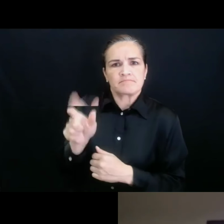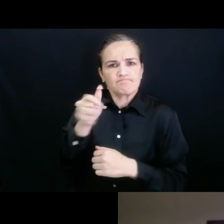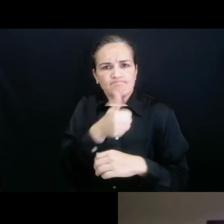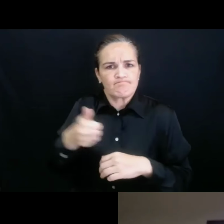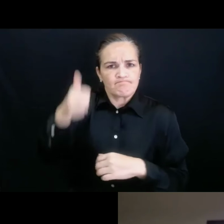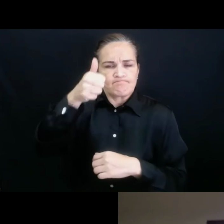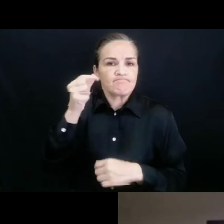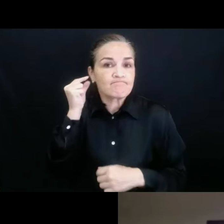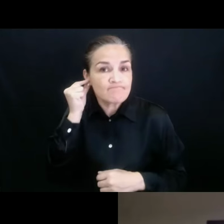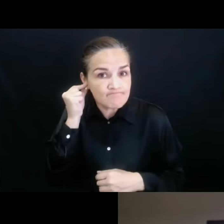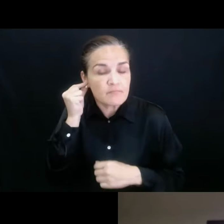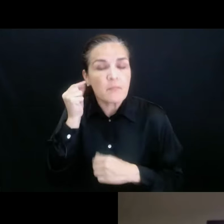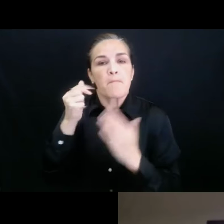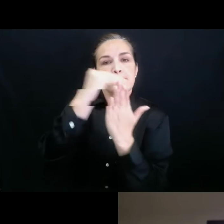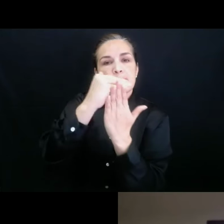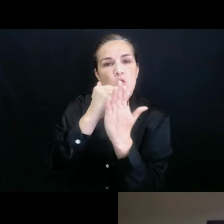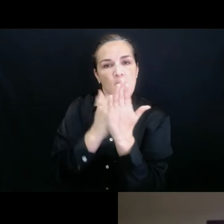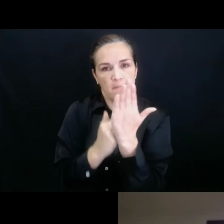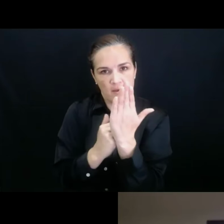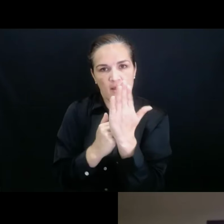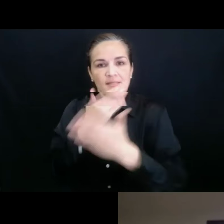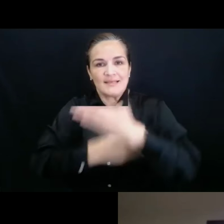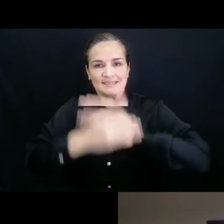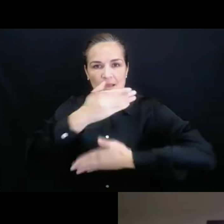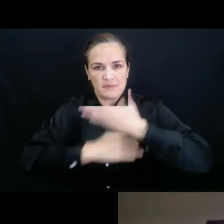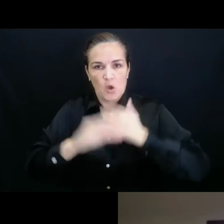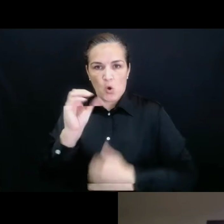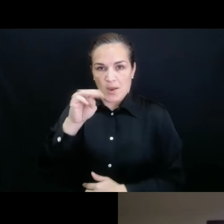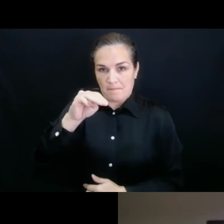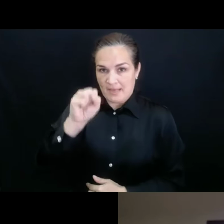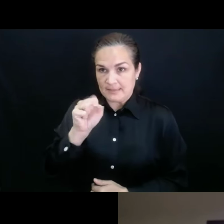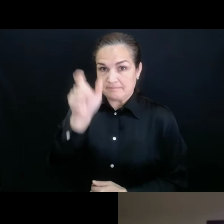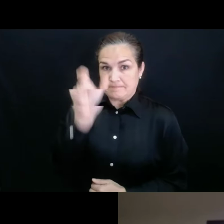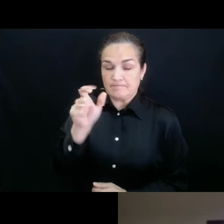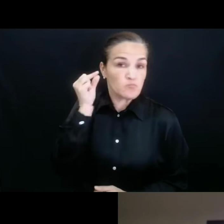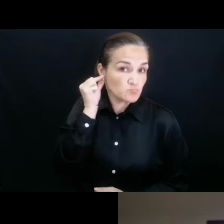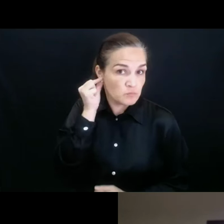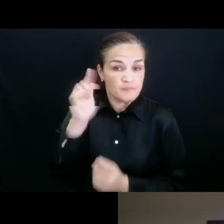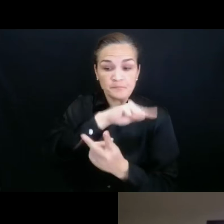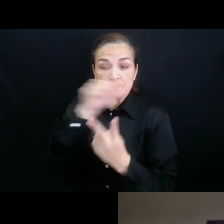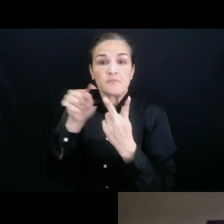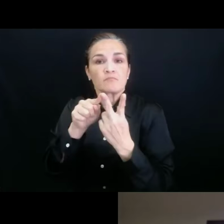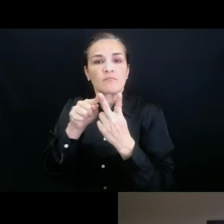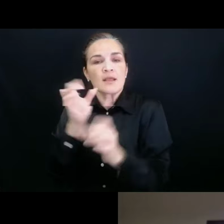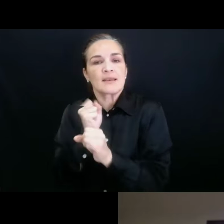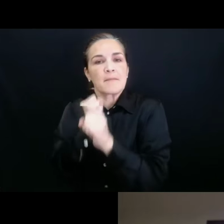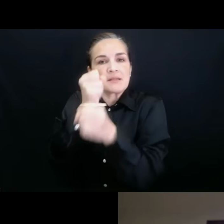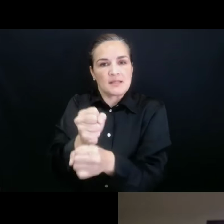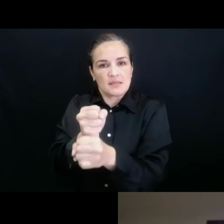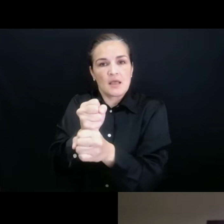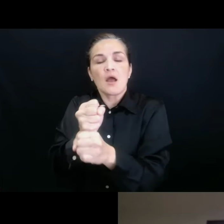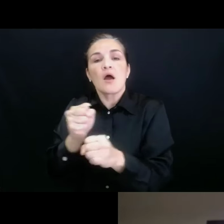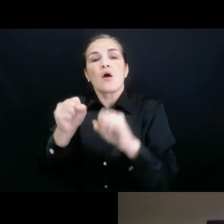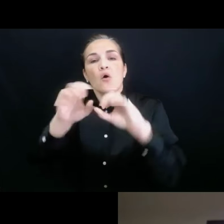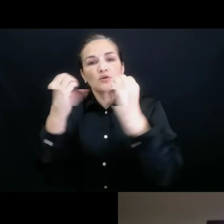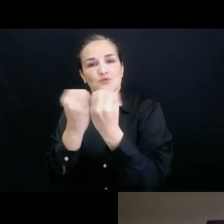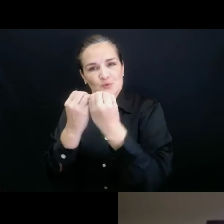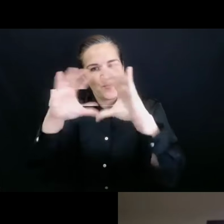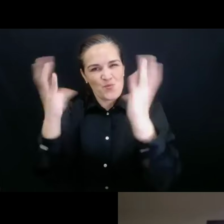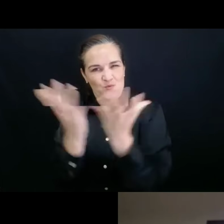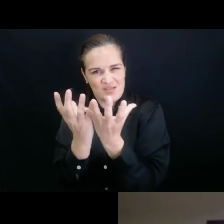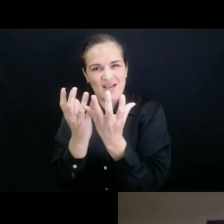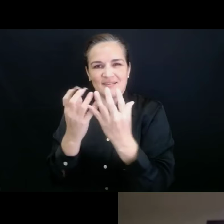discapacidad de Grove la from the OMS, Disabilities así como la Program from representante de la Organización WHO, Mundial de and la the Salud, representative of the Mina World Bradovic Health